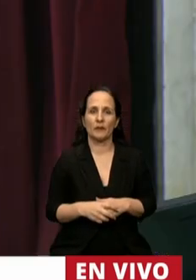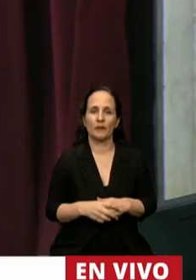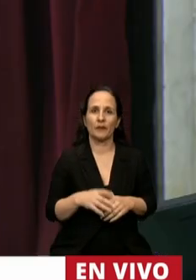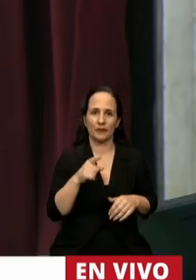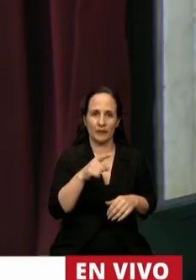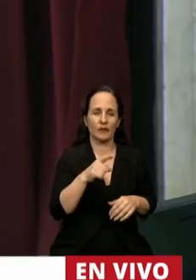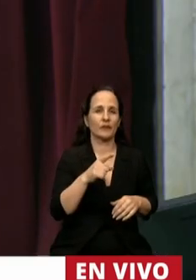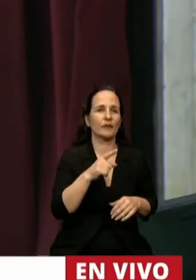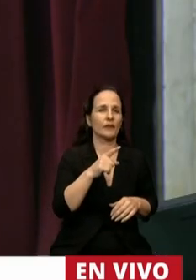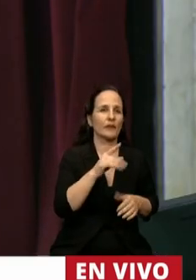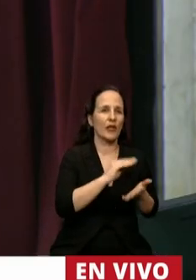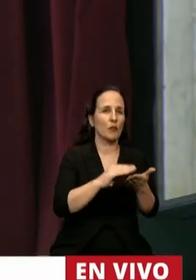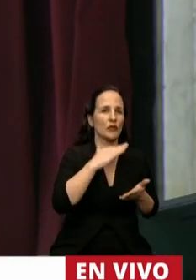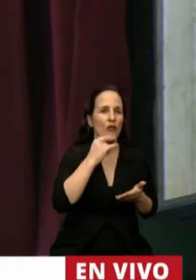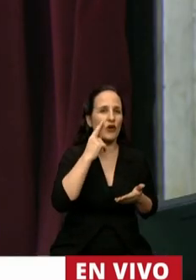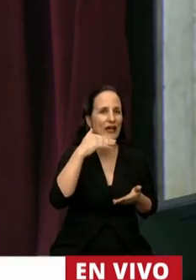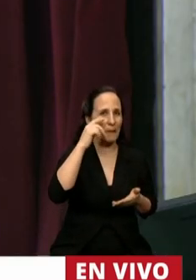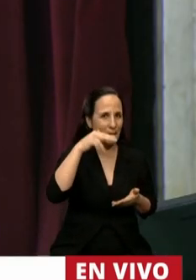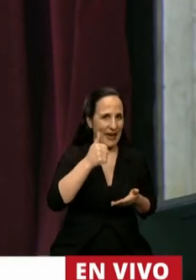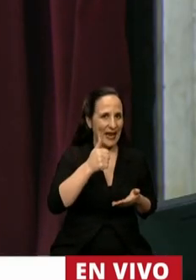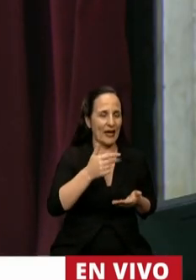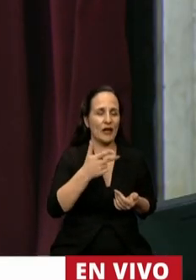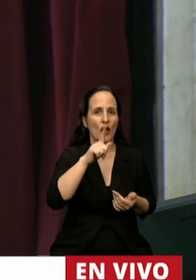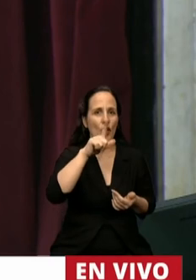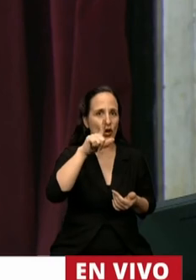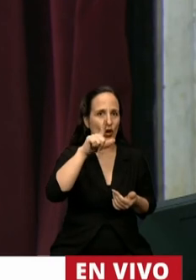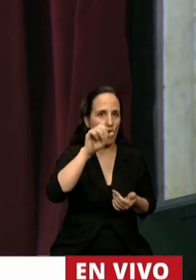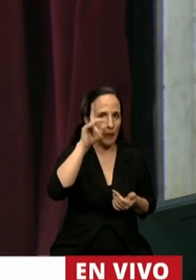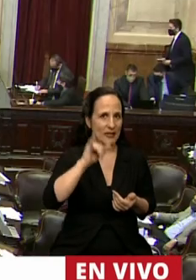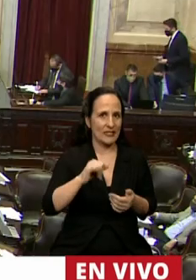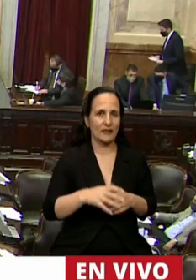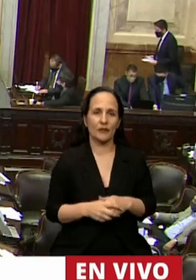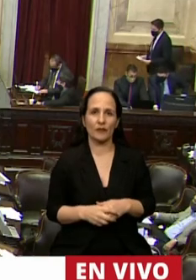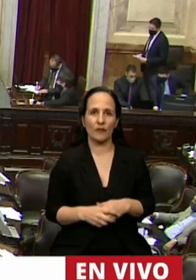diputada Jimena, para aclarar el sentido de su voto. Diputada Jimena López.